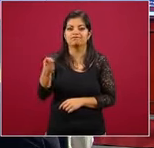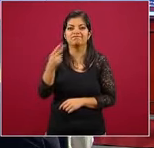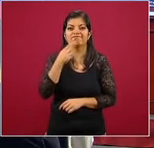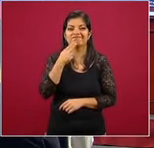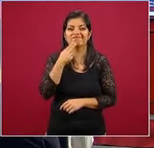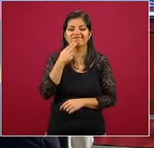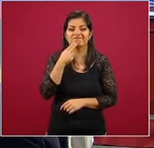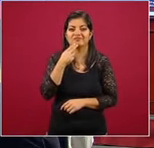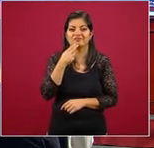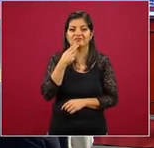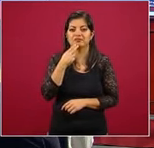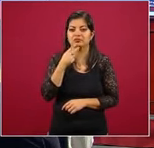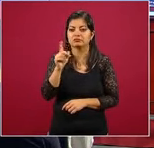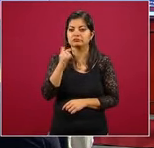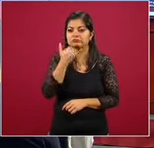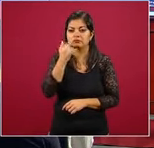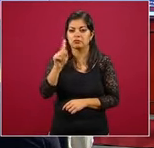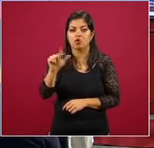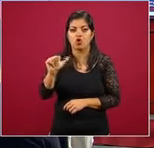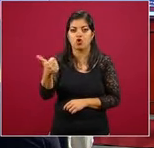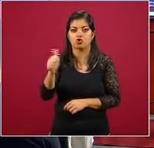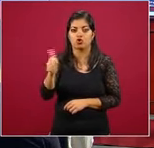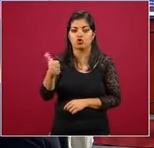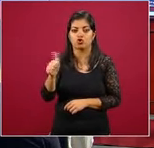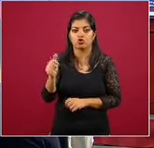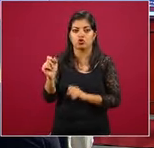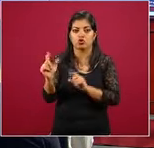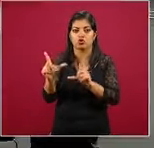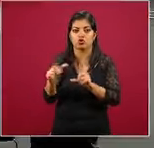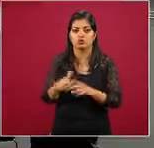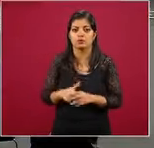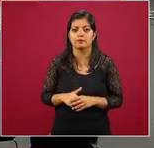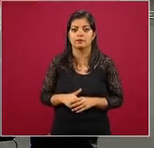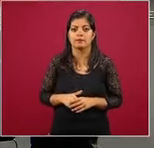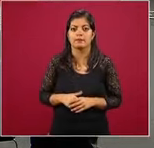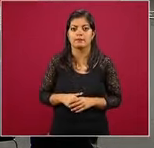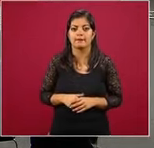utilidades. No, entonces póngame el otro.